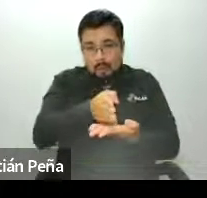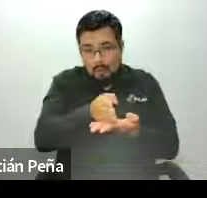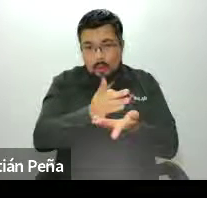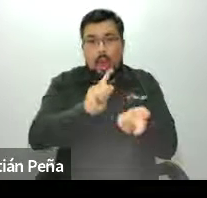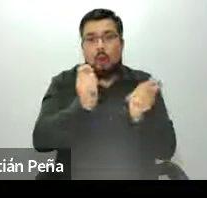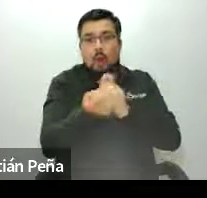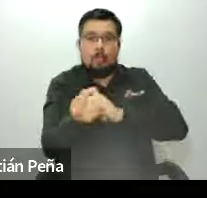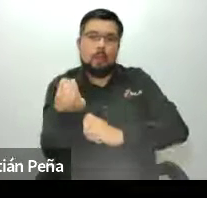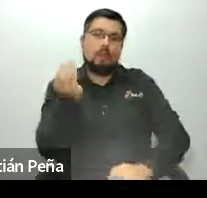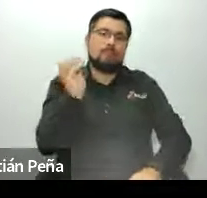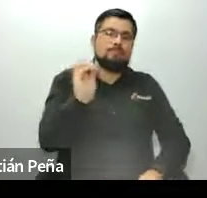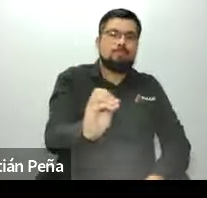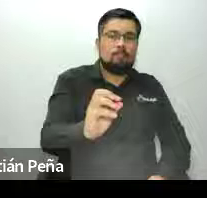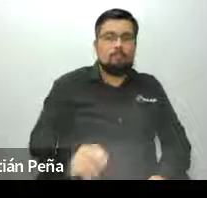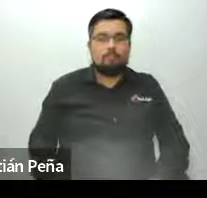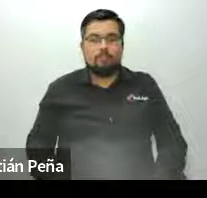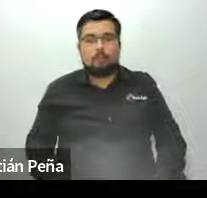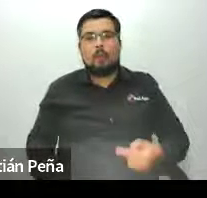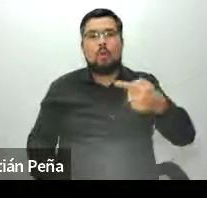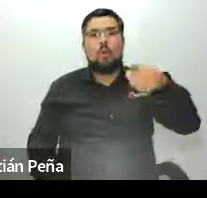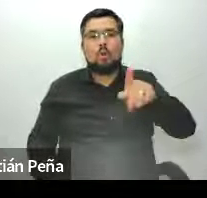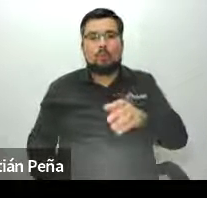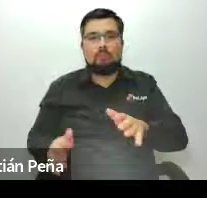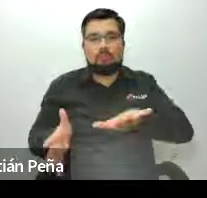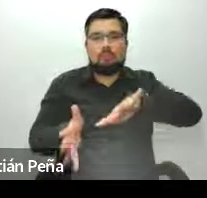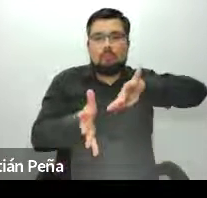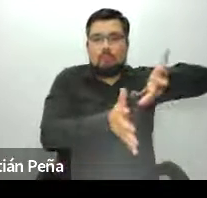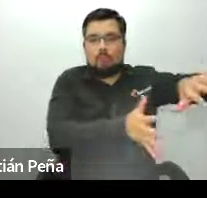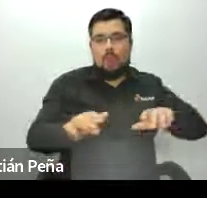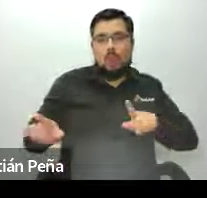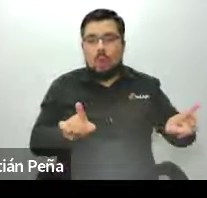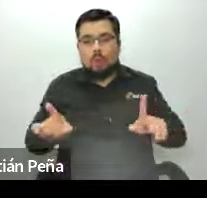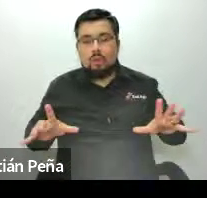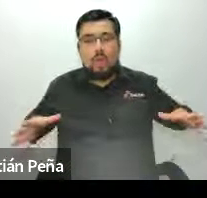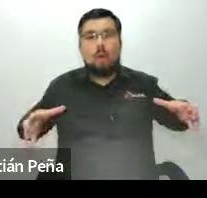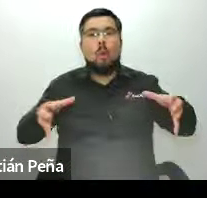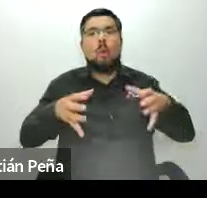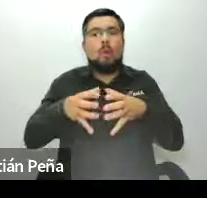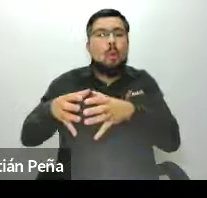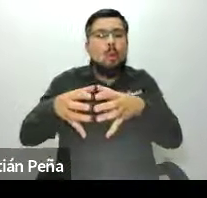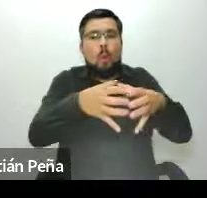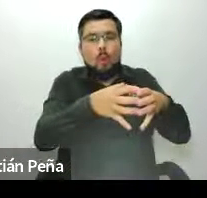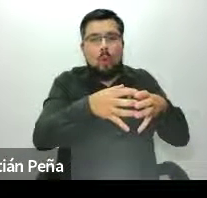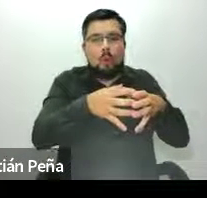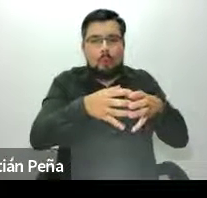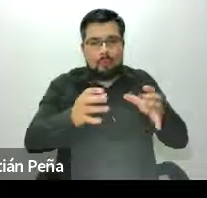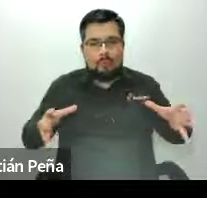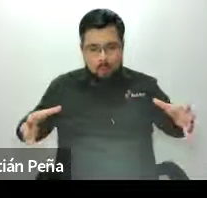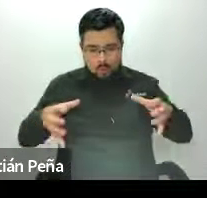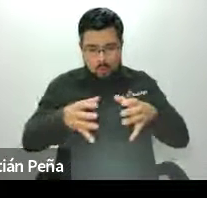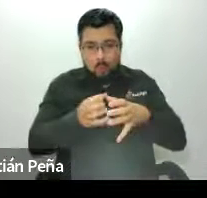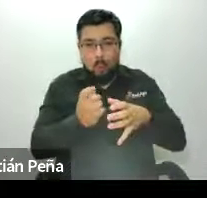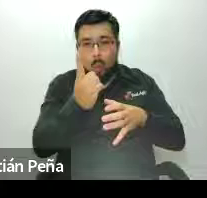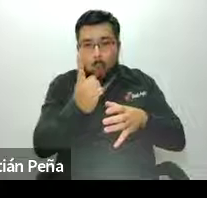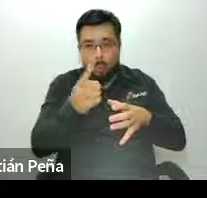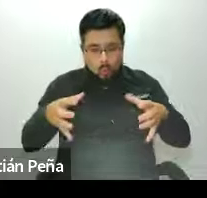realizar. Y respecto a la coordinación de los equipos, bueno, hubo un equipo de coordinación central en el que estábamos